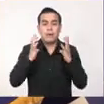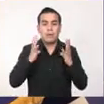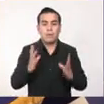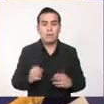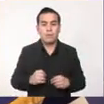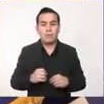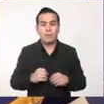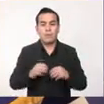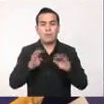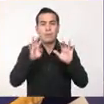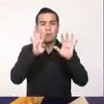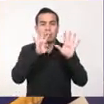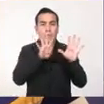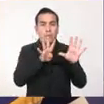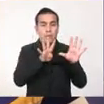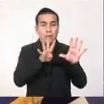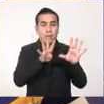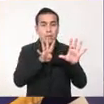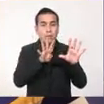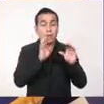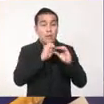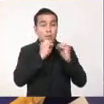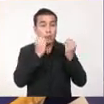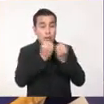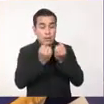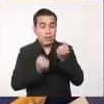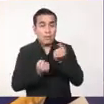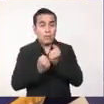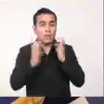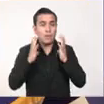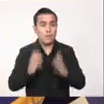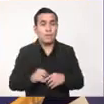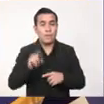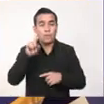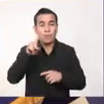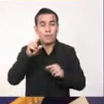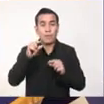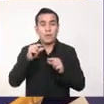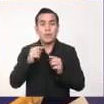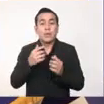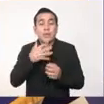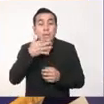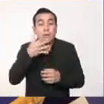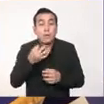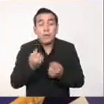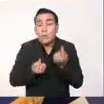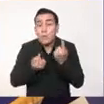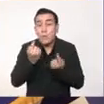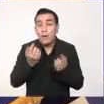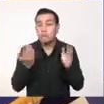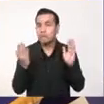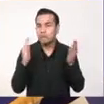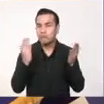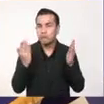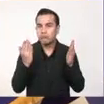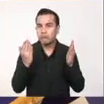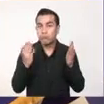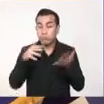debe haber sido 9 organizaciones pro gobierno y una antigobierno para que sea un espejo de la